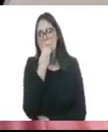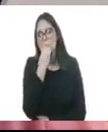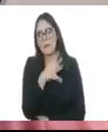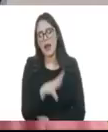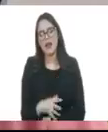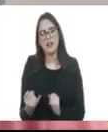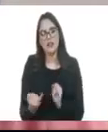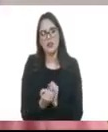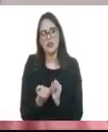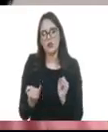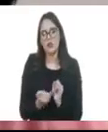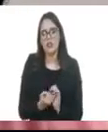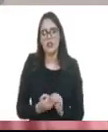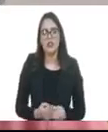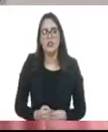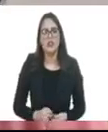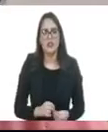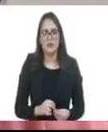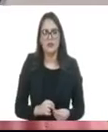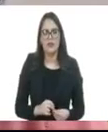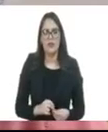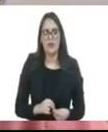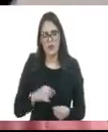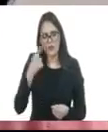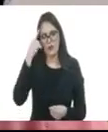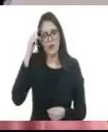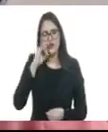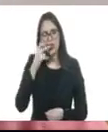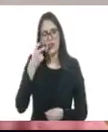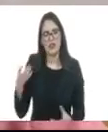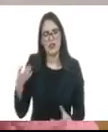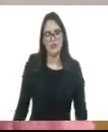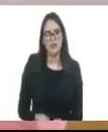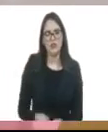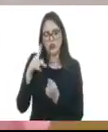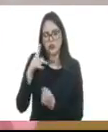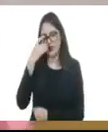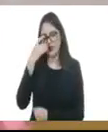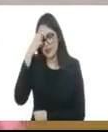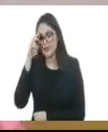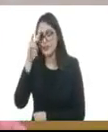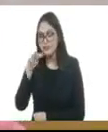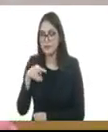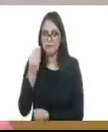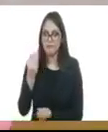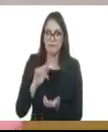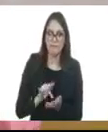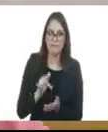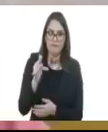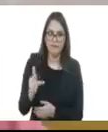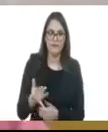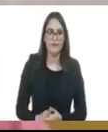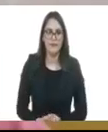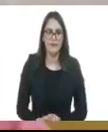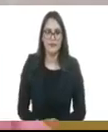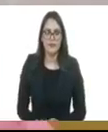interés de rescatar esa experiencia. Muchas gracias.